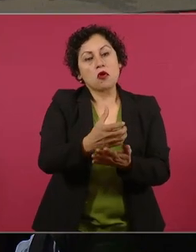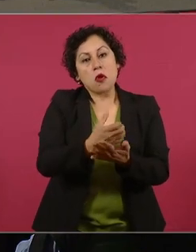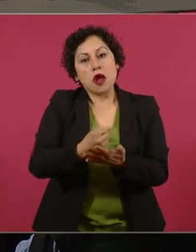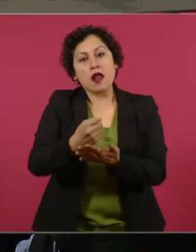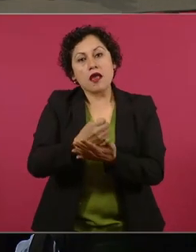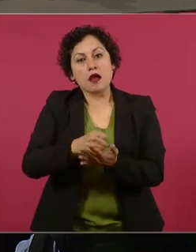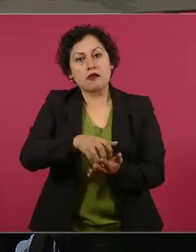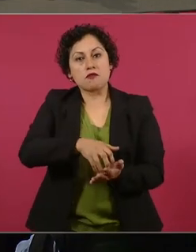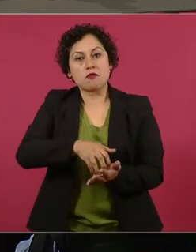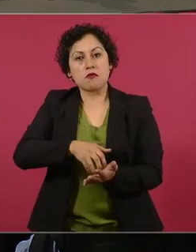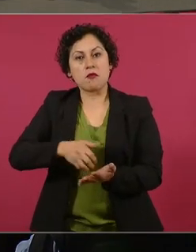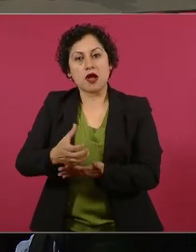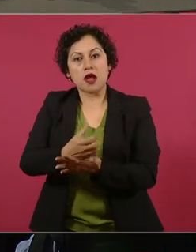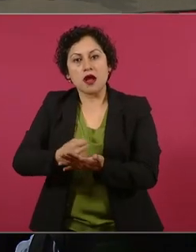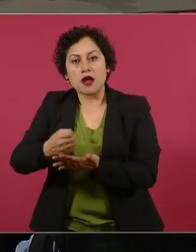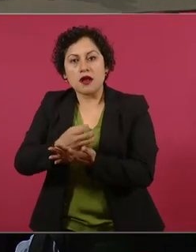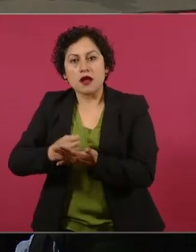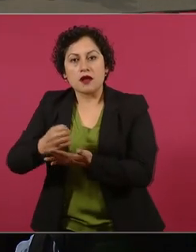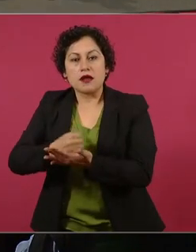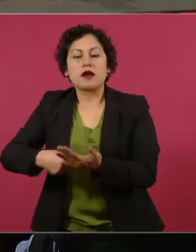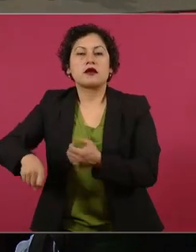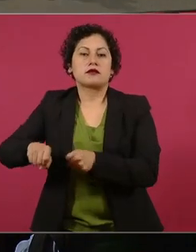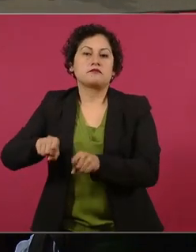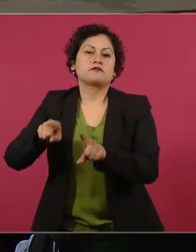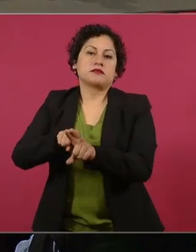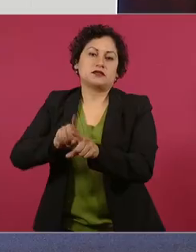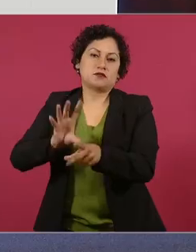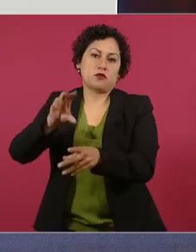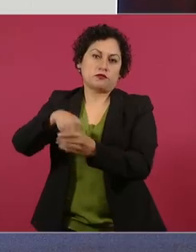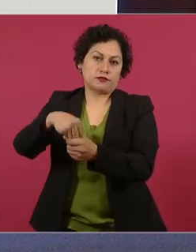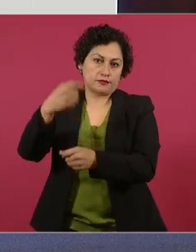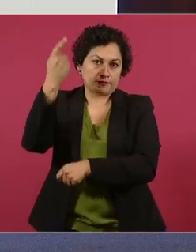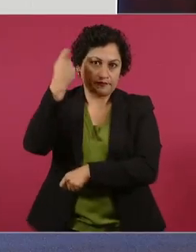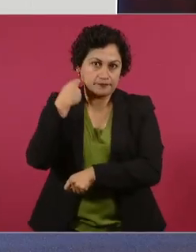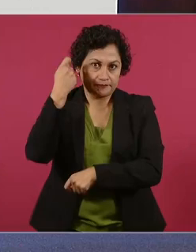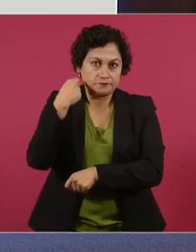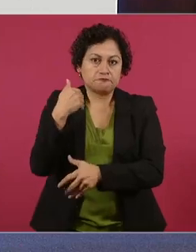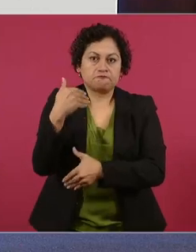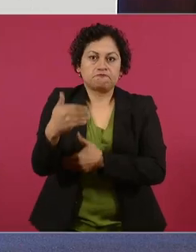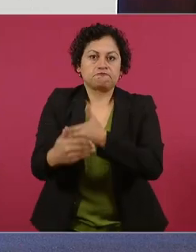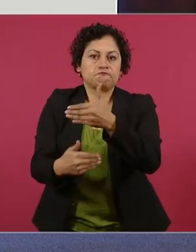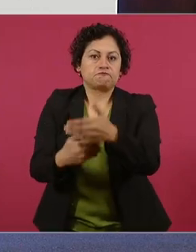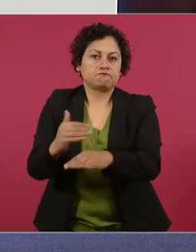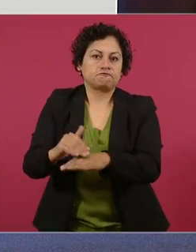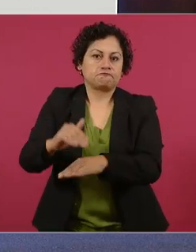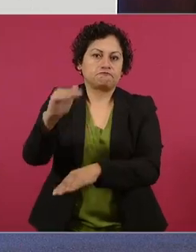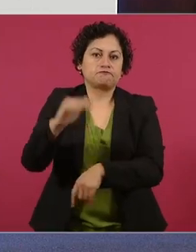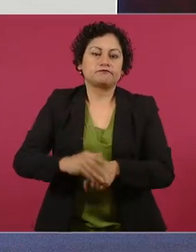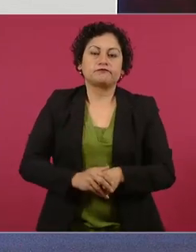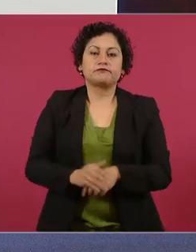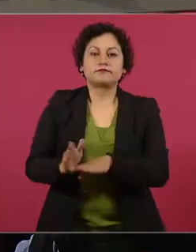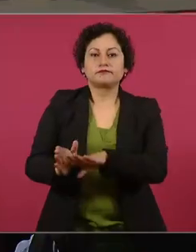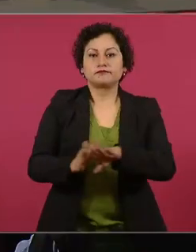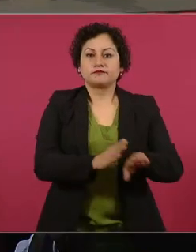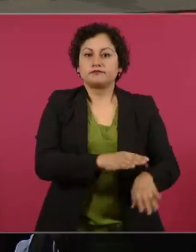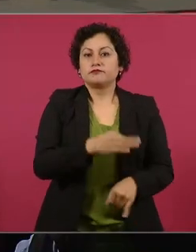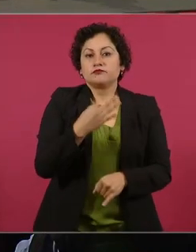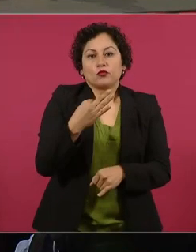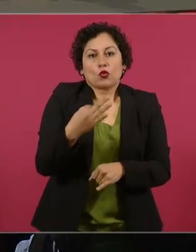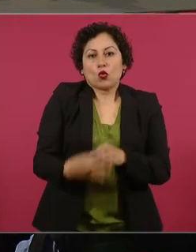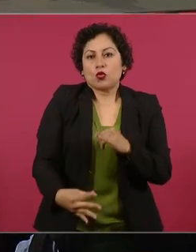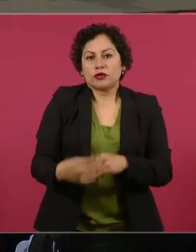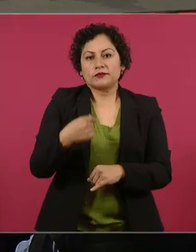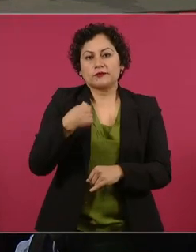que irán teniendo con el tiempo. Adelante. Finalmente, decir a